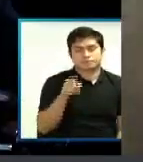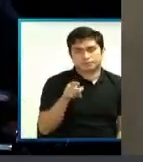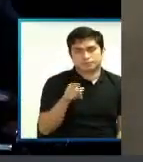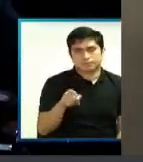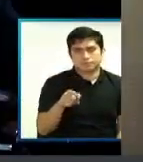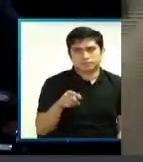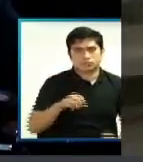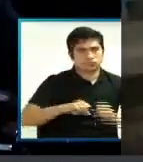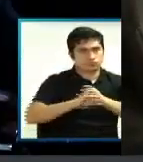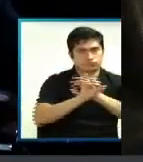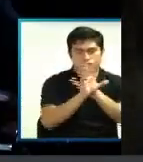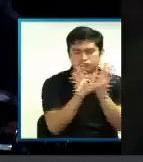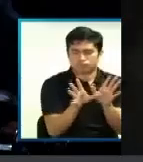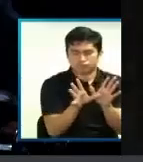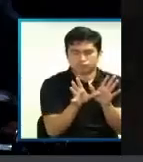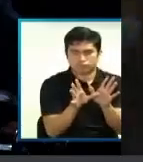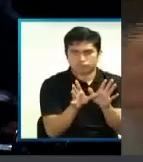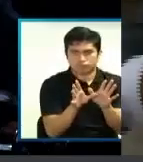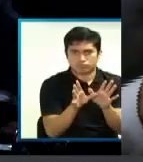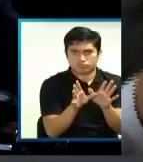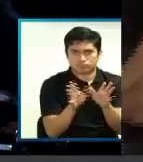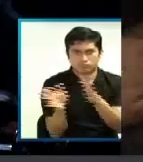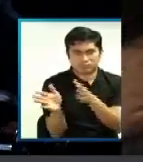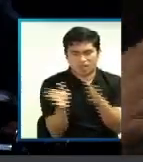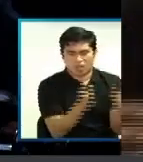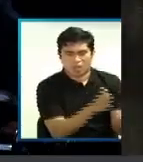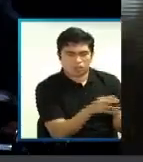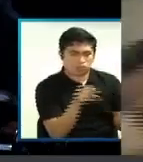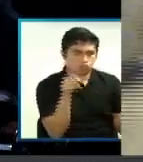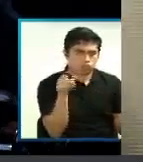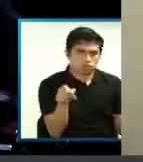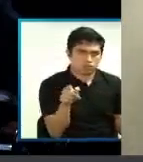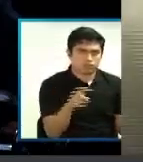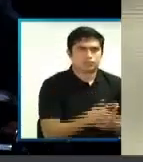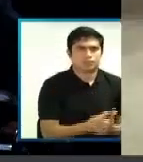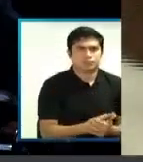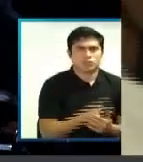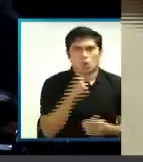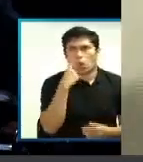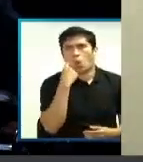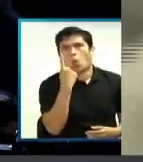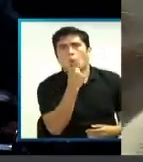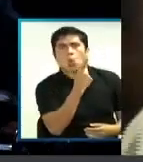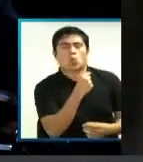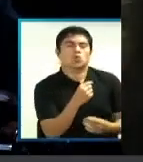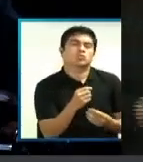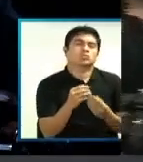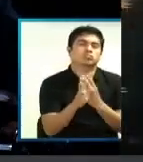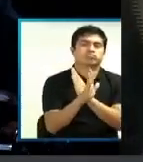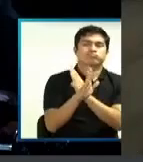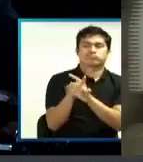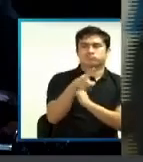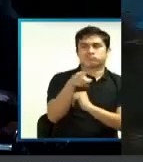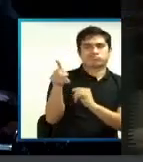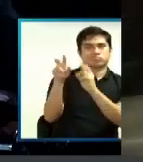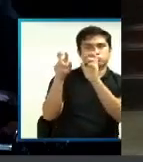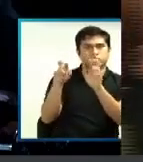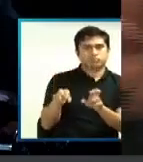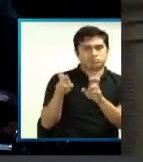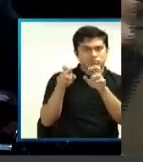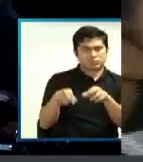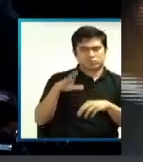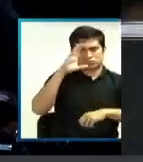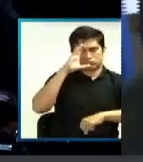los 48 cantones de Totonicapán en el palco de diplomáticos del hemiciclo parlamentario. Y según ella, lo que